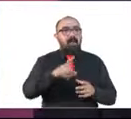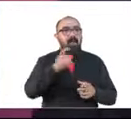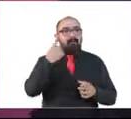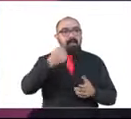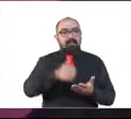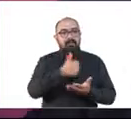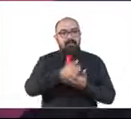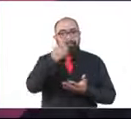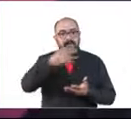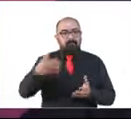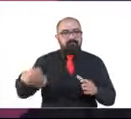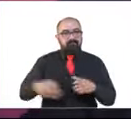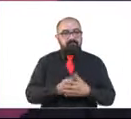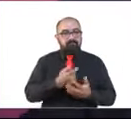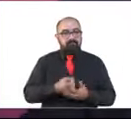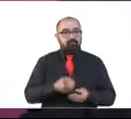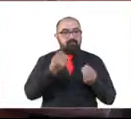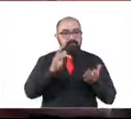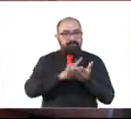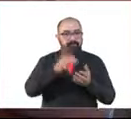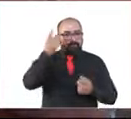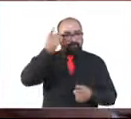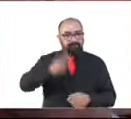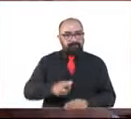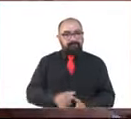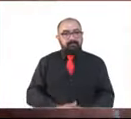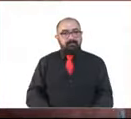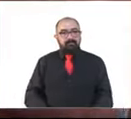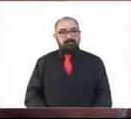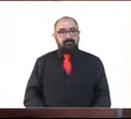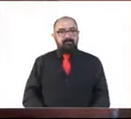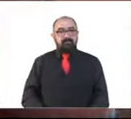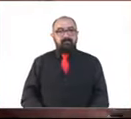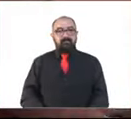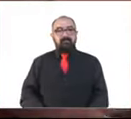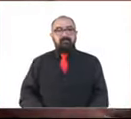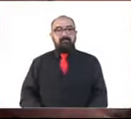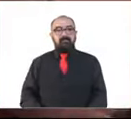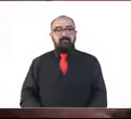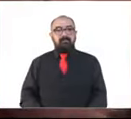Muchas gracias. Gracias, doctora. ¿Querías agregar algo, Julia? Sí.